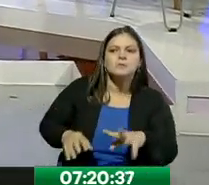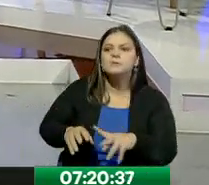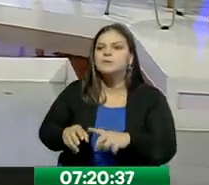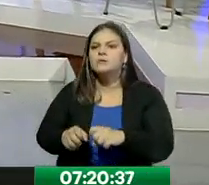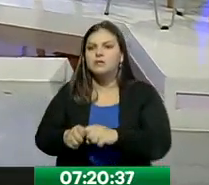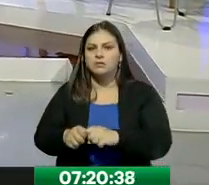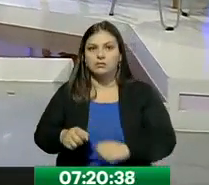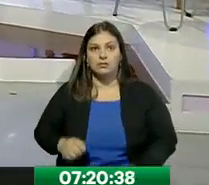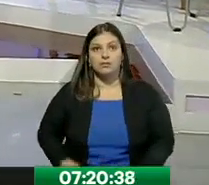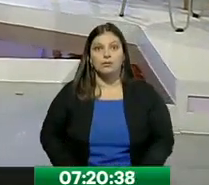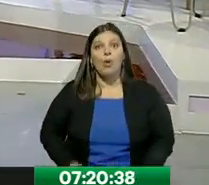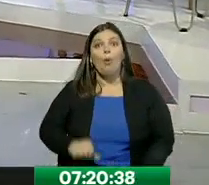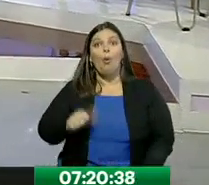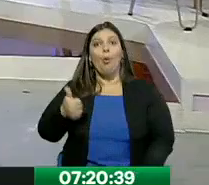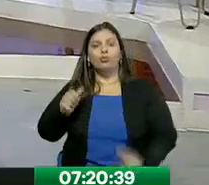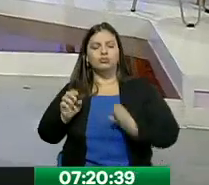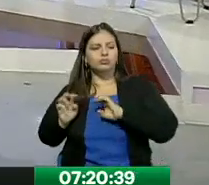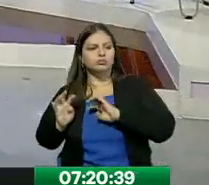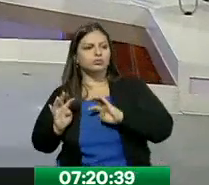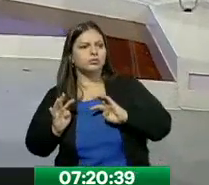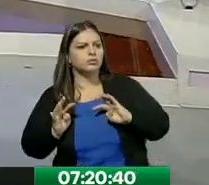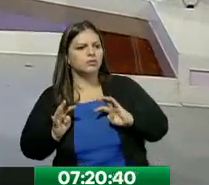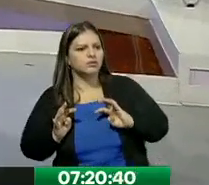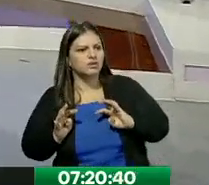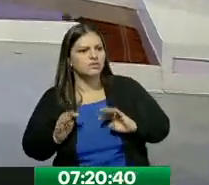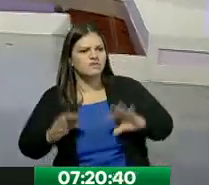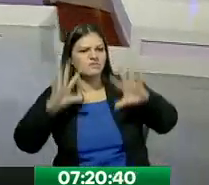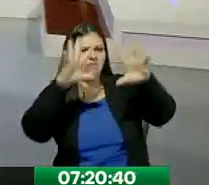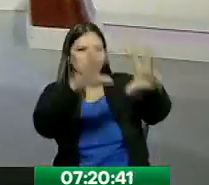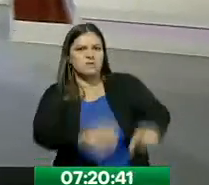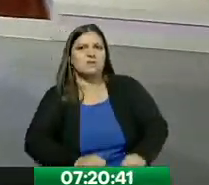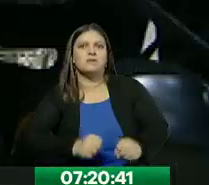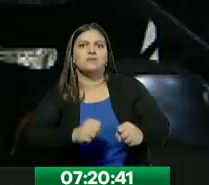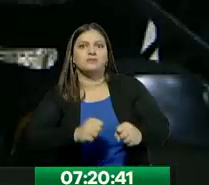sus pertenencias una pistola de juguete. Veamos.